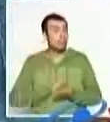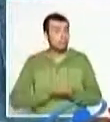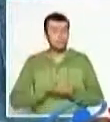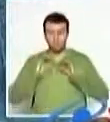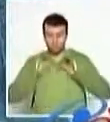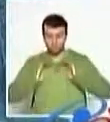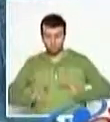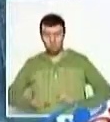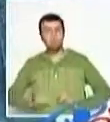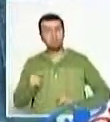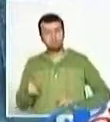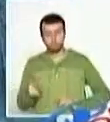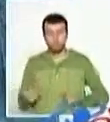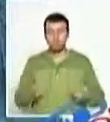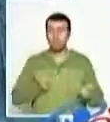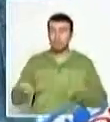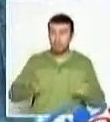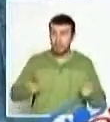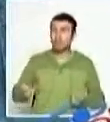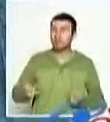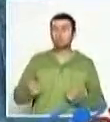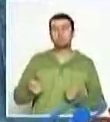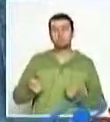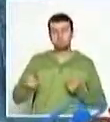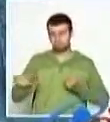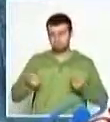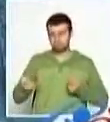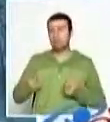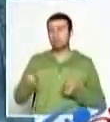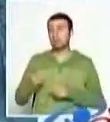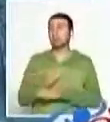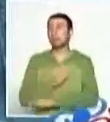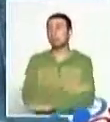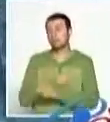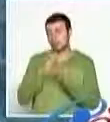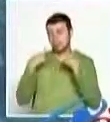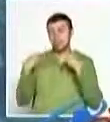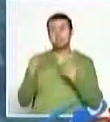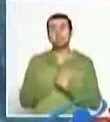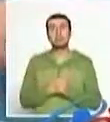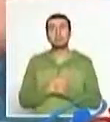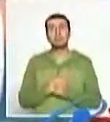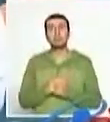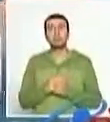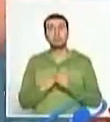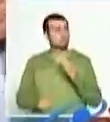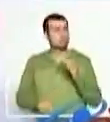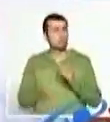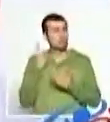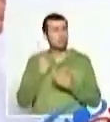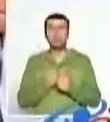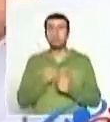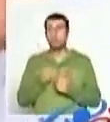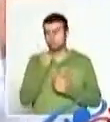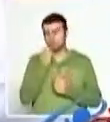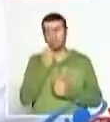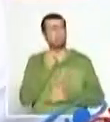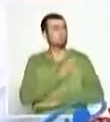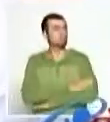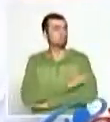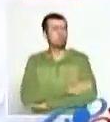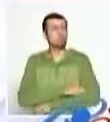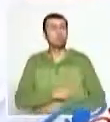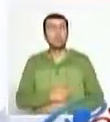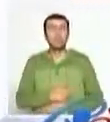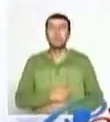es con una dieta alcalinizante de las que le estaremos hablando, ¿no? De una vez. Sí, la dieta